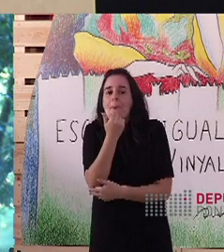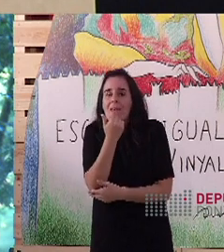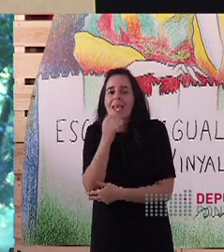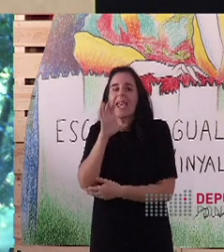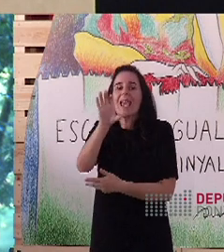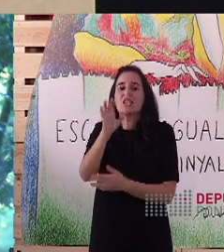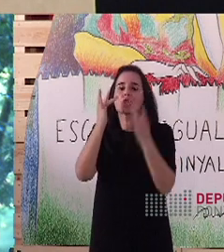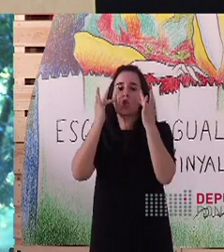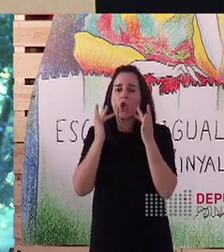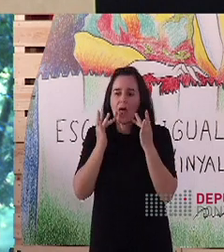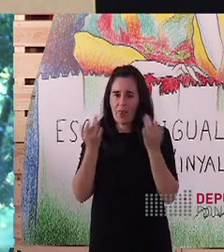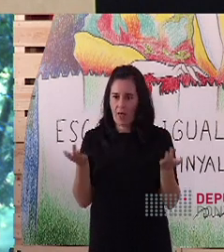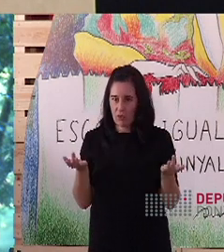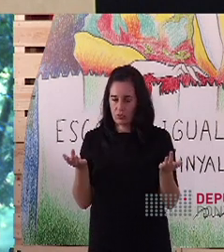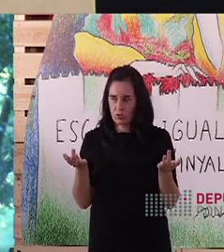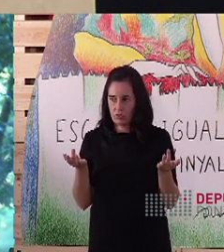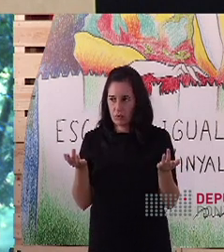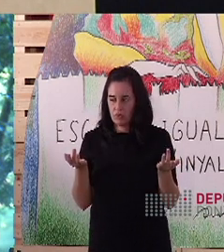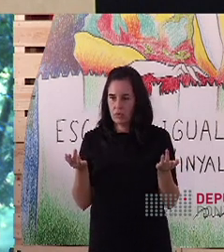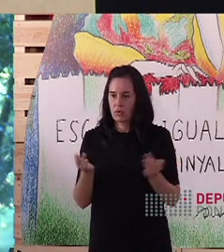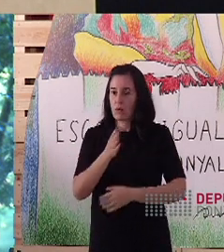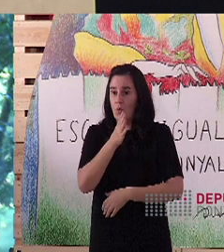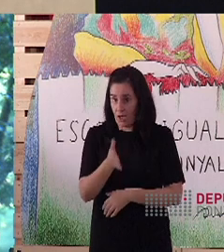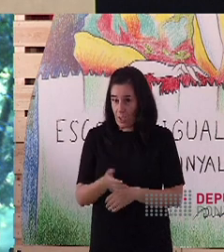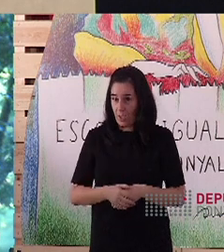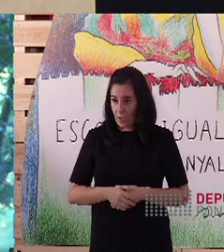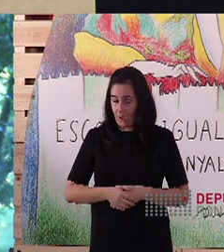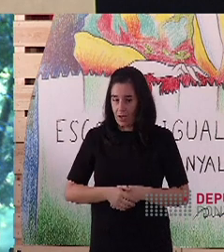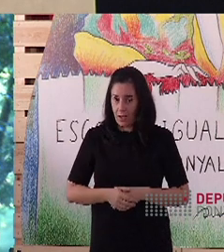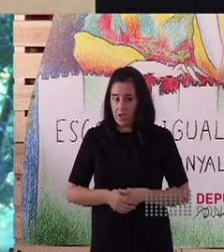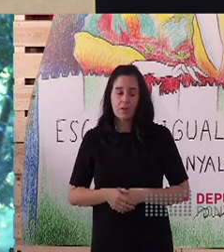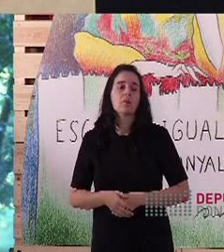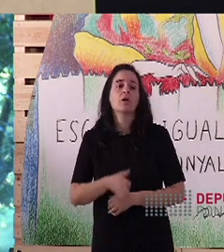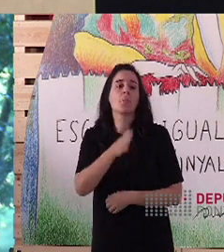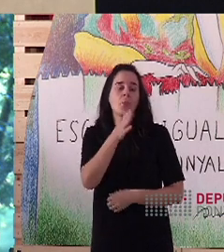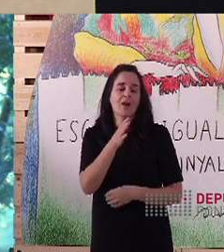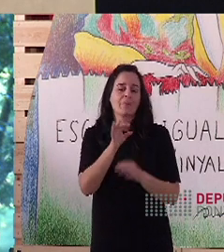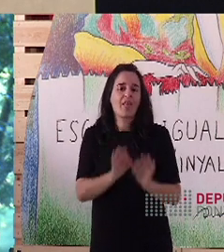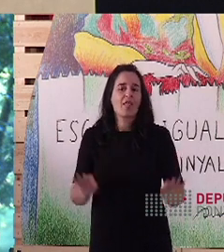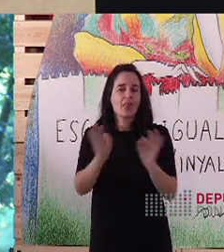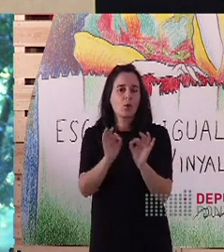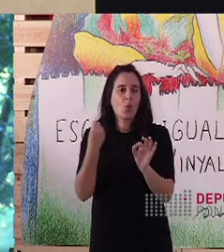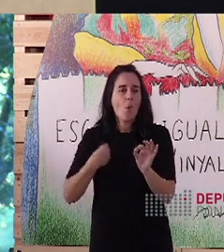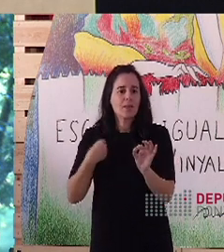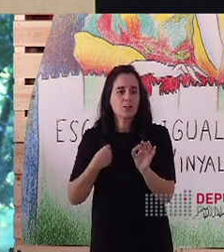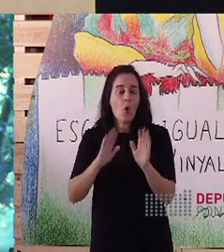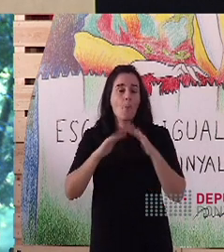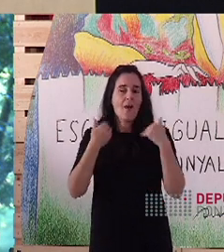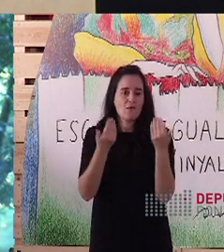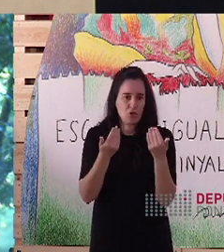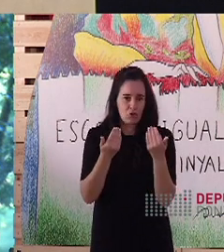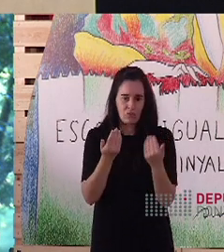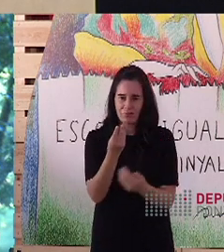semi-institucionalizados? Son circuitos semi-institucionalizados por lo siguiente. Porque un circuito mafioso que mueve